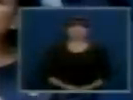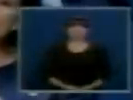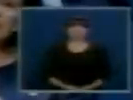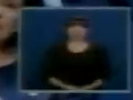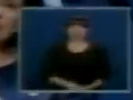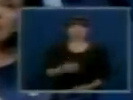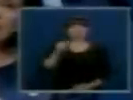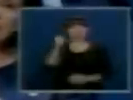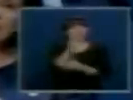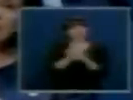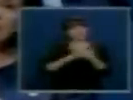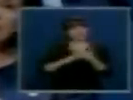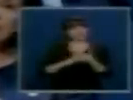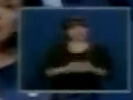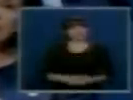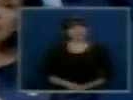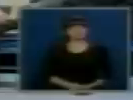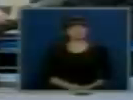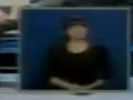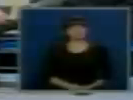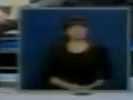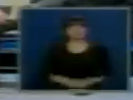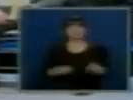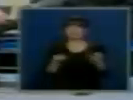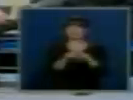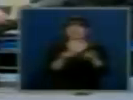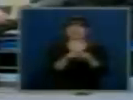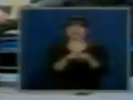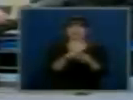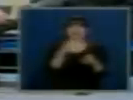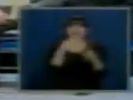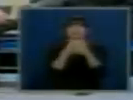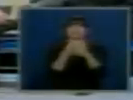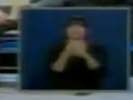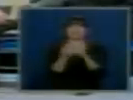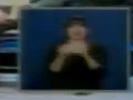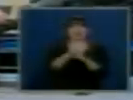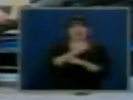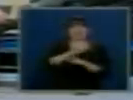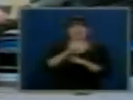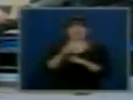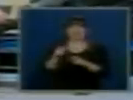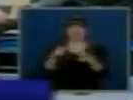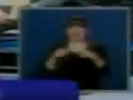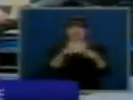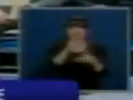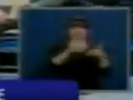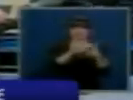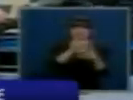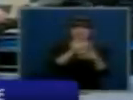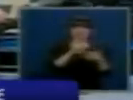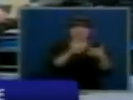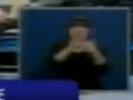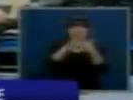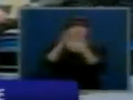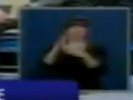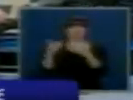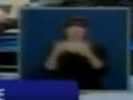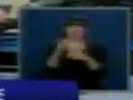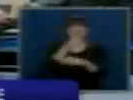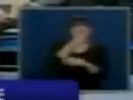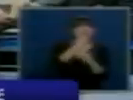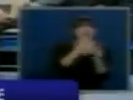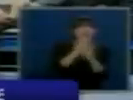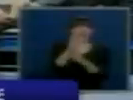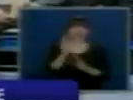Por otra parte, tampoco conviene combatir las irregularidades con poses mediáticas y altisonancias. Menos aún